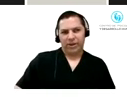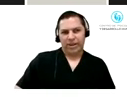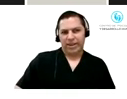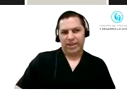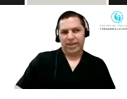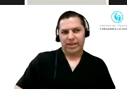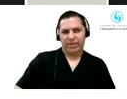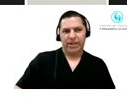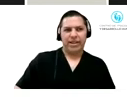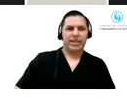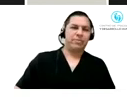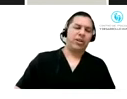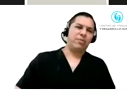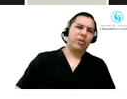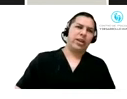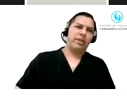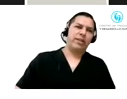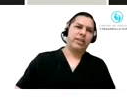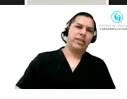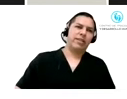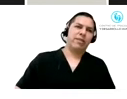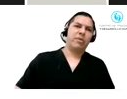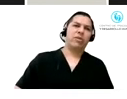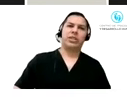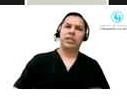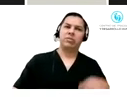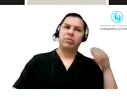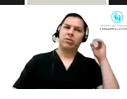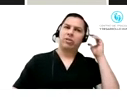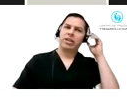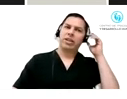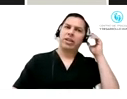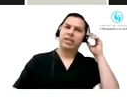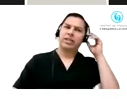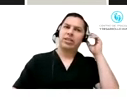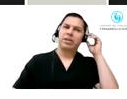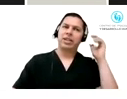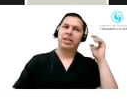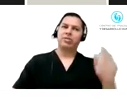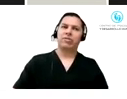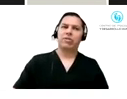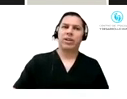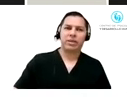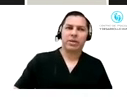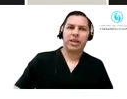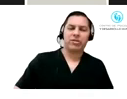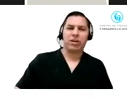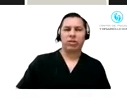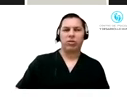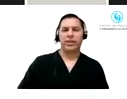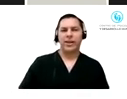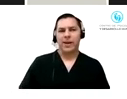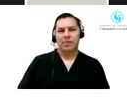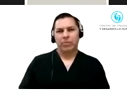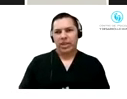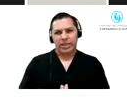comentario aquí, Ivania, por ejemplo, de Kevin, dice, se habla de micromachismo, pero creo que decirlo de esa manera es una forma de hacer pequeño algo que no